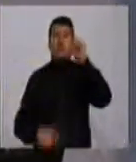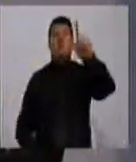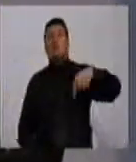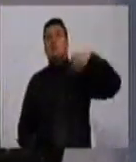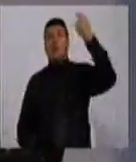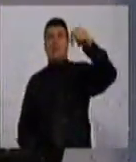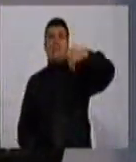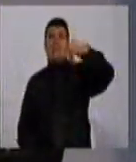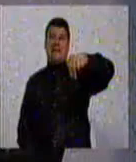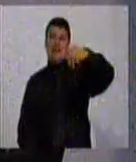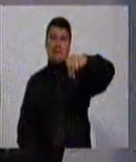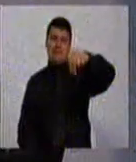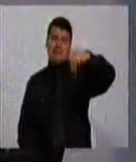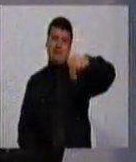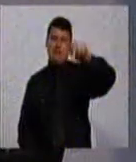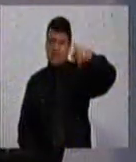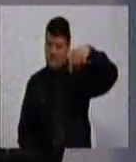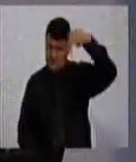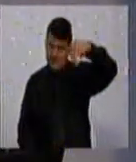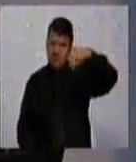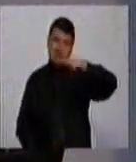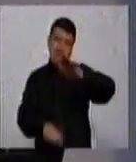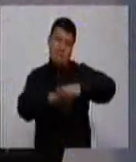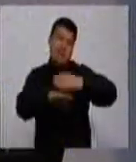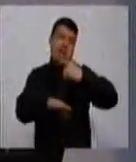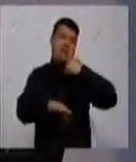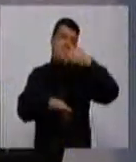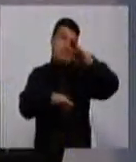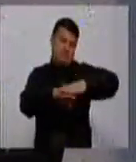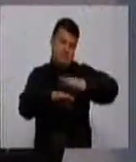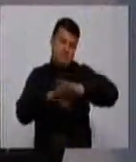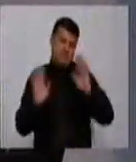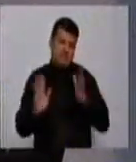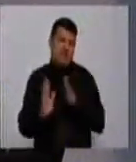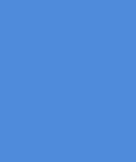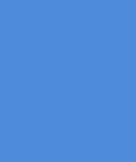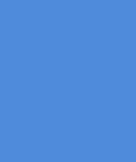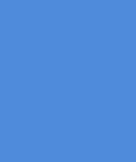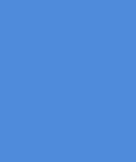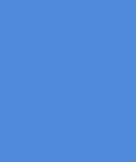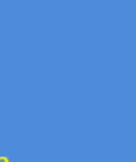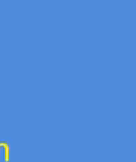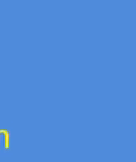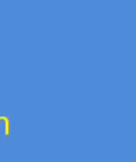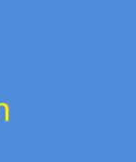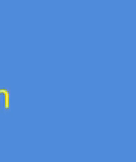próximo martes. Entonces esto es para decir simplemente, dar esa información.